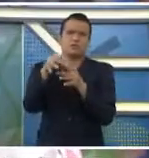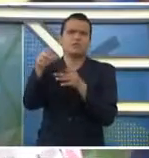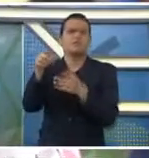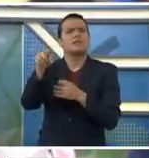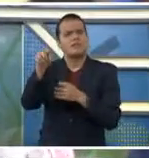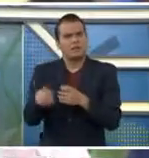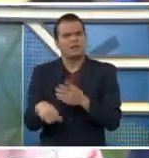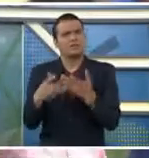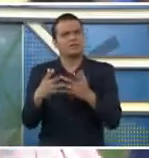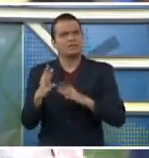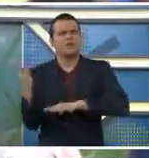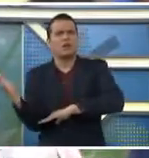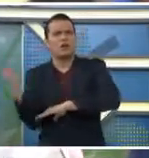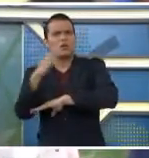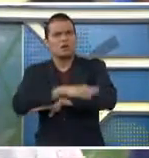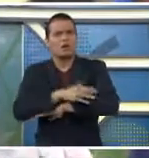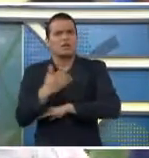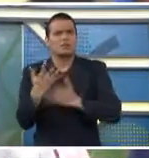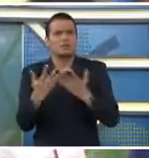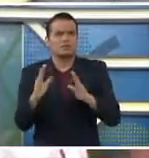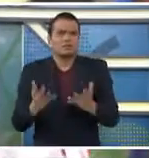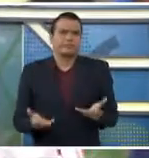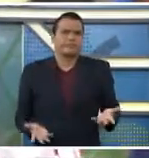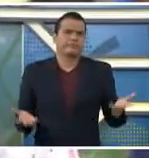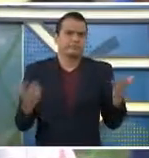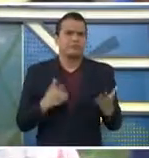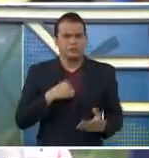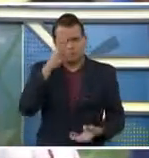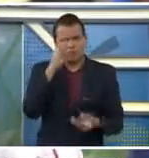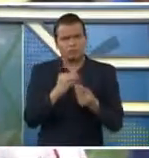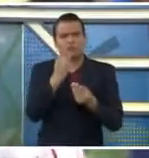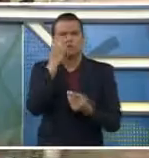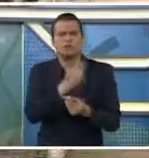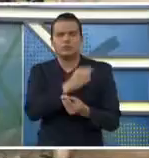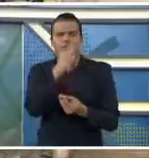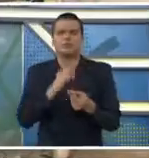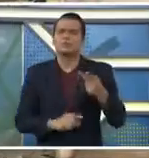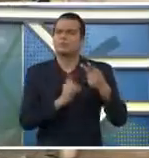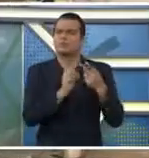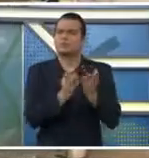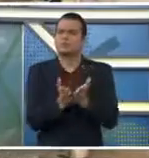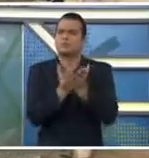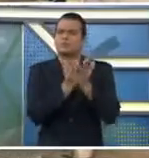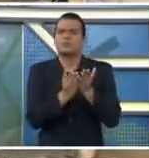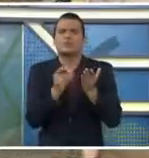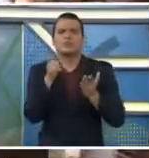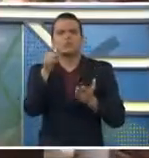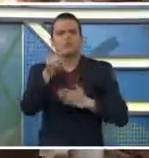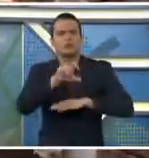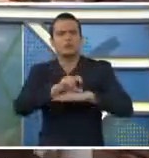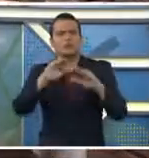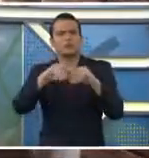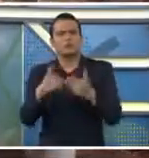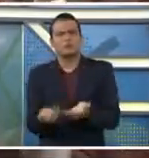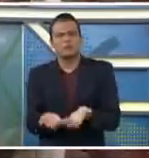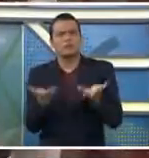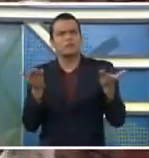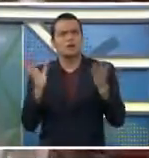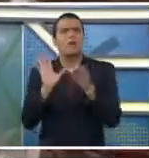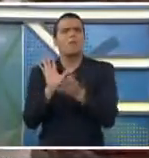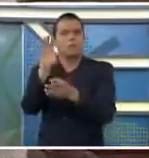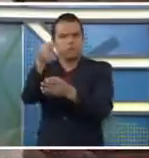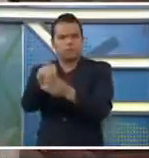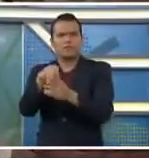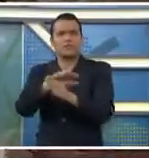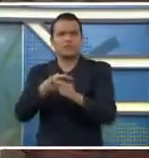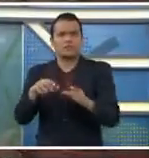centro de salud tiene que trabajar las 24 horas y ese es mi compromiso. Educación, los colegios y las escuelas, vamos a llevarla. Este